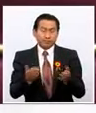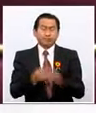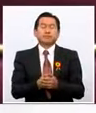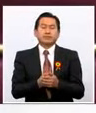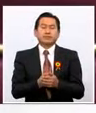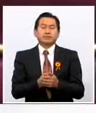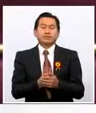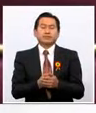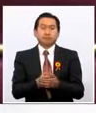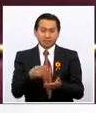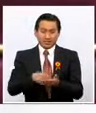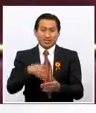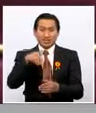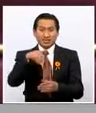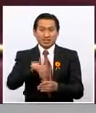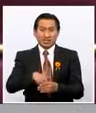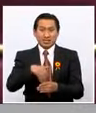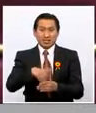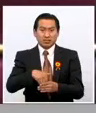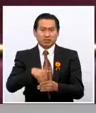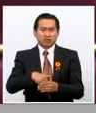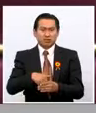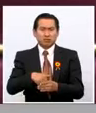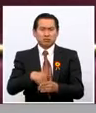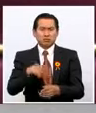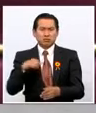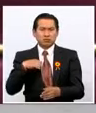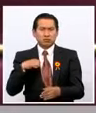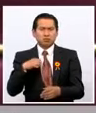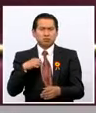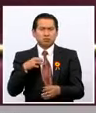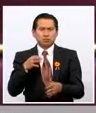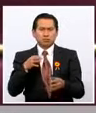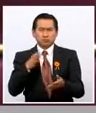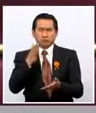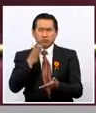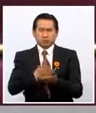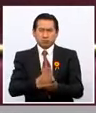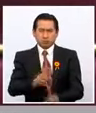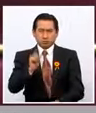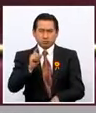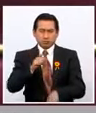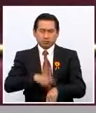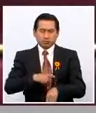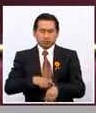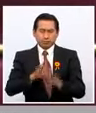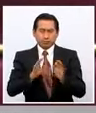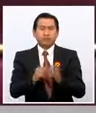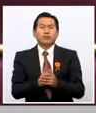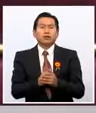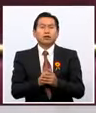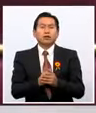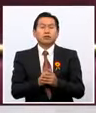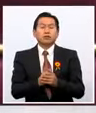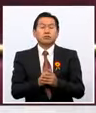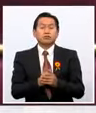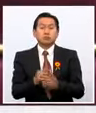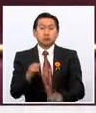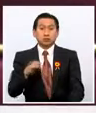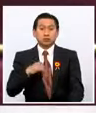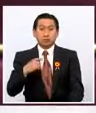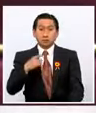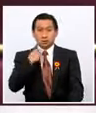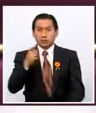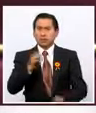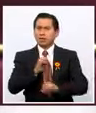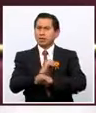esto de las elecciones déjenme detenerme un minuto quiero decir muy claro